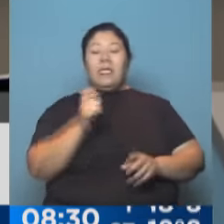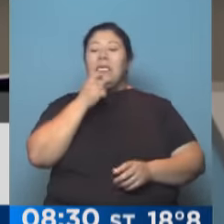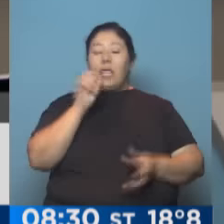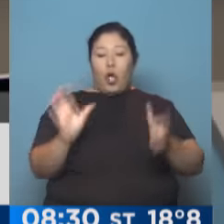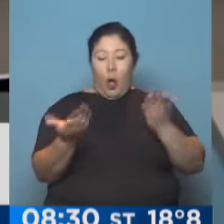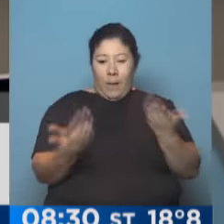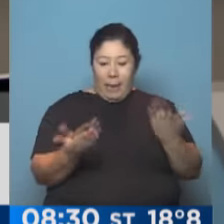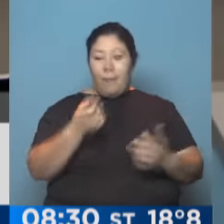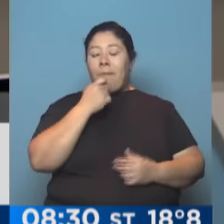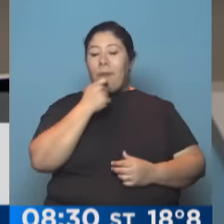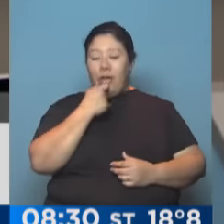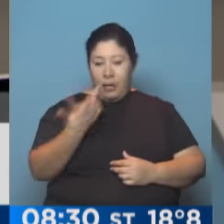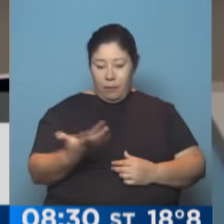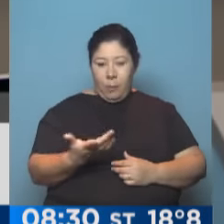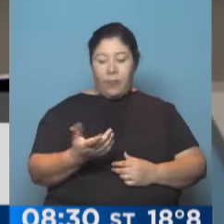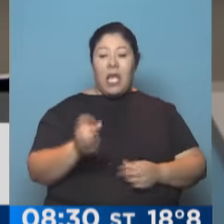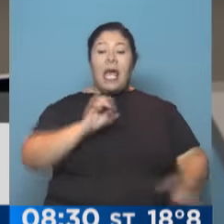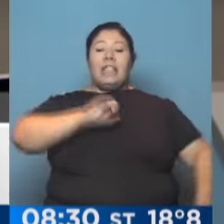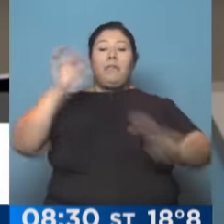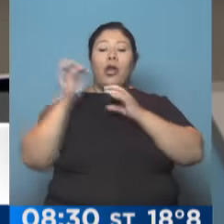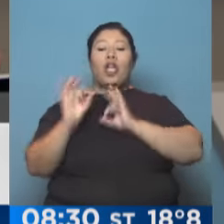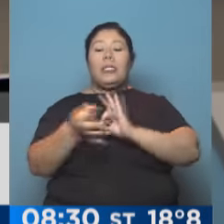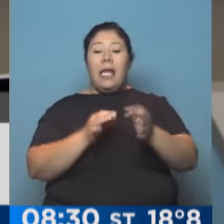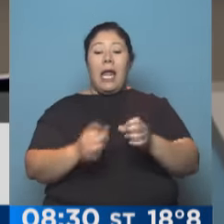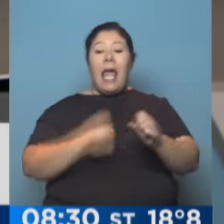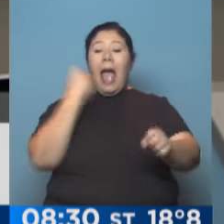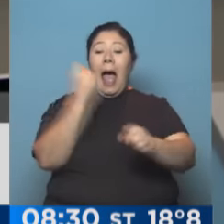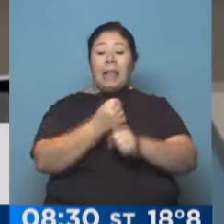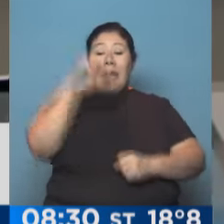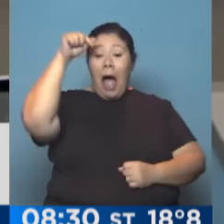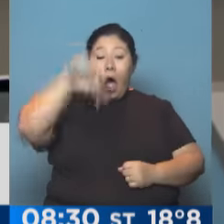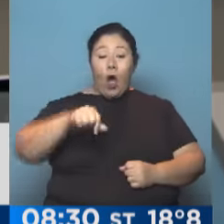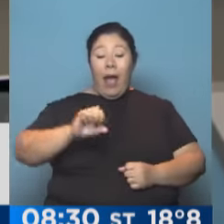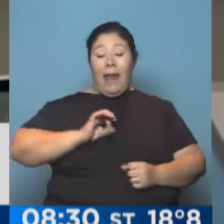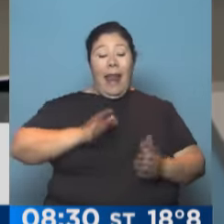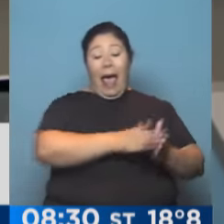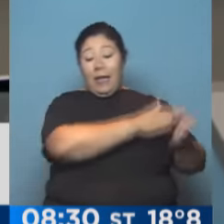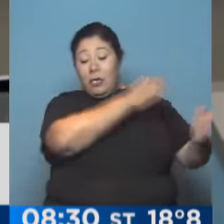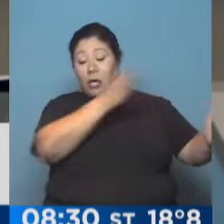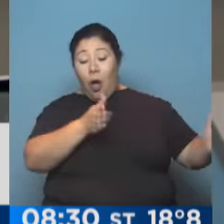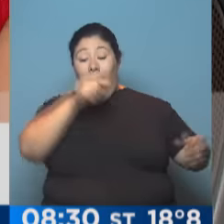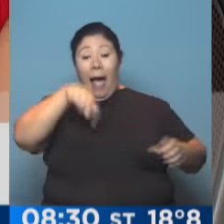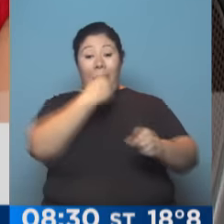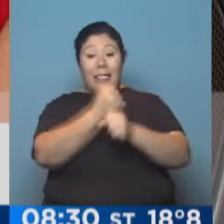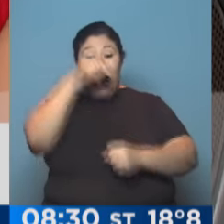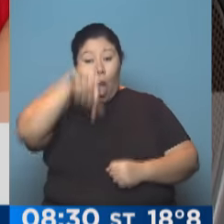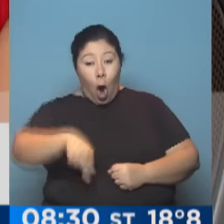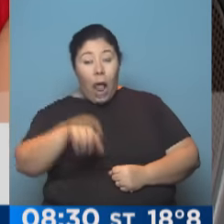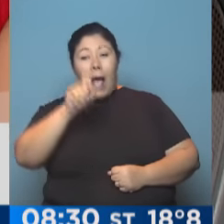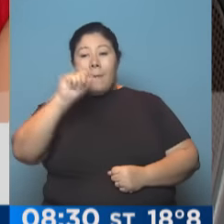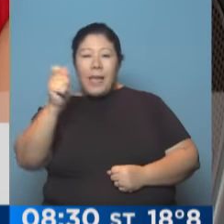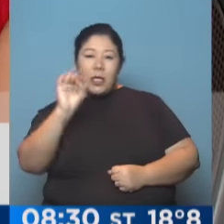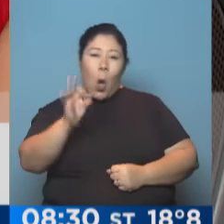liquidó el sector exportador de cereales hasta ahora en todo el año estamos hablando Ya de fines de octubre 10